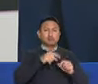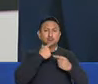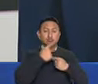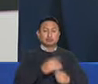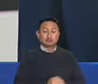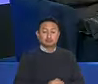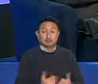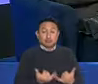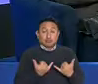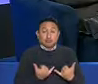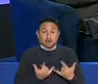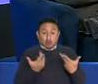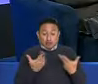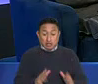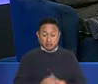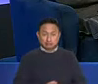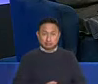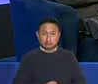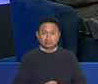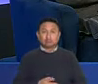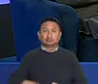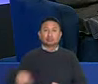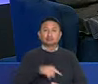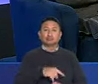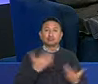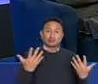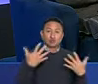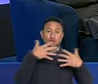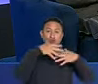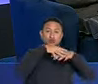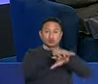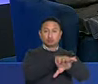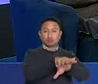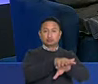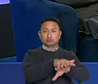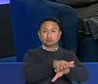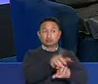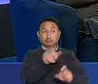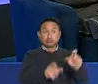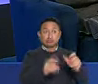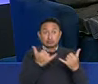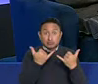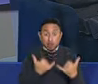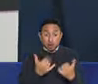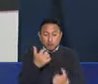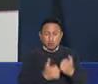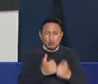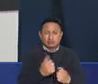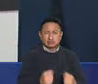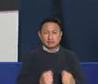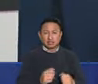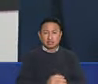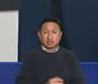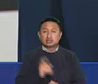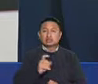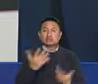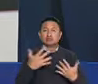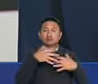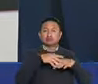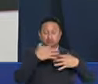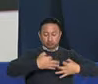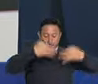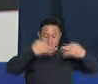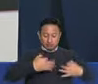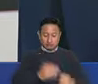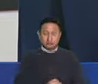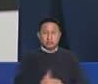es tiempo de un momento de reunificación. Yo creo que la ciudadanía en esta crisis tan profunda demanda seriedad.